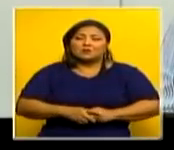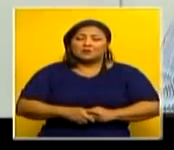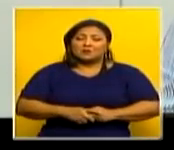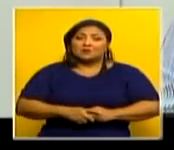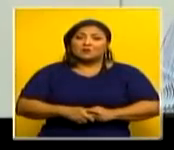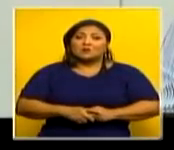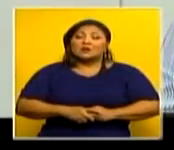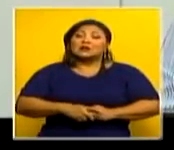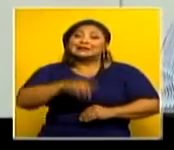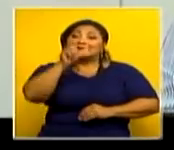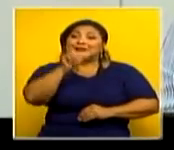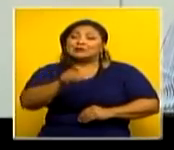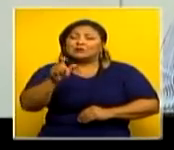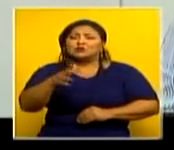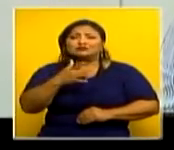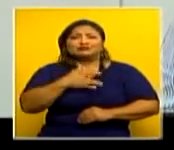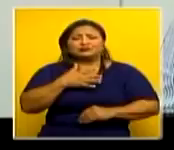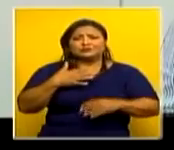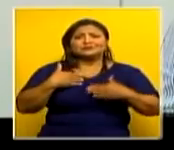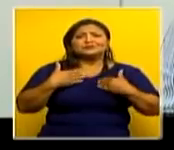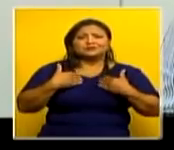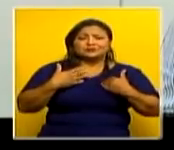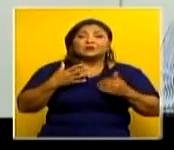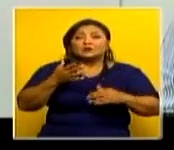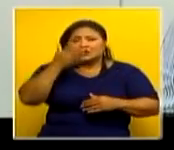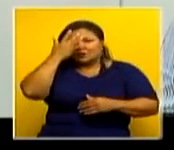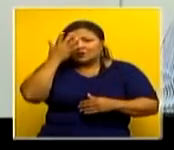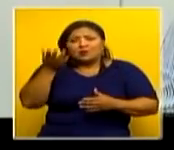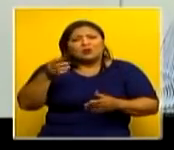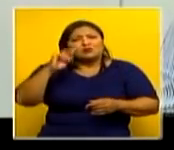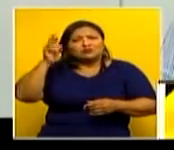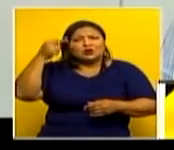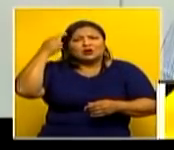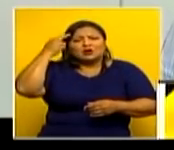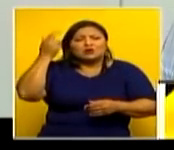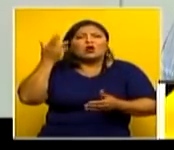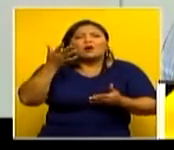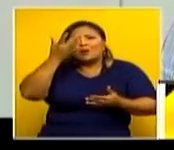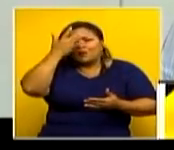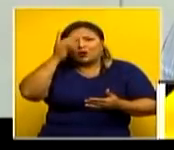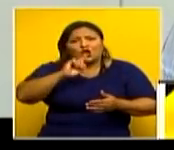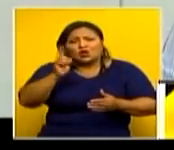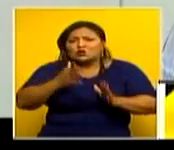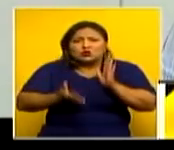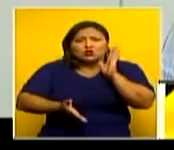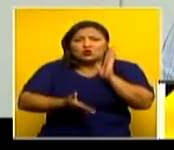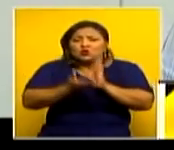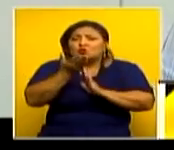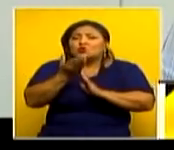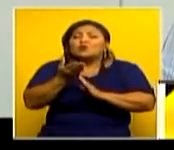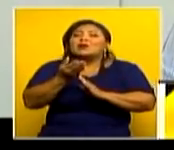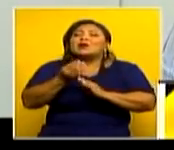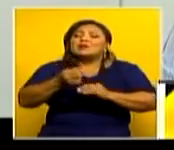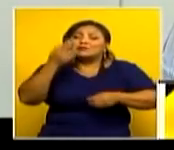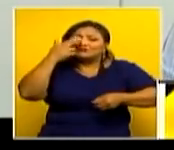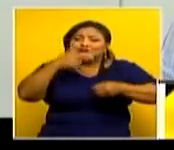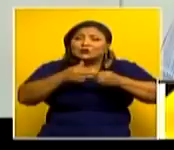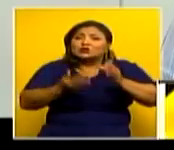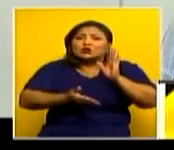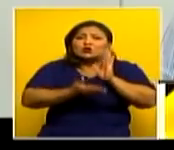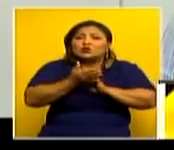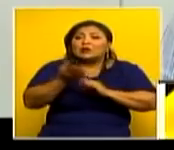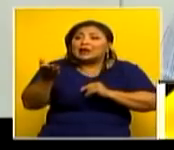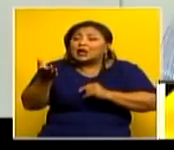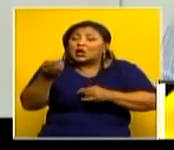La ciudadanía está contenta. Por una razón fundamental, porque no subimos el precio de los combustibles que ellos